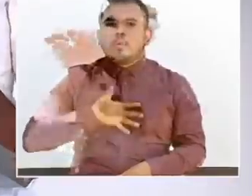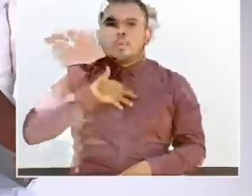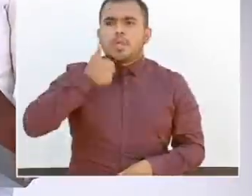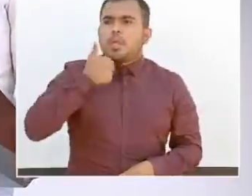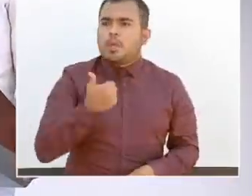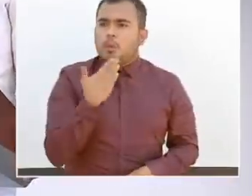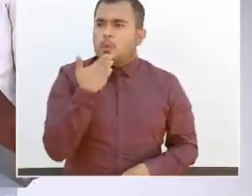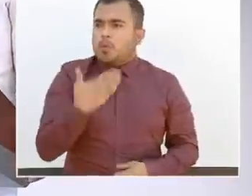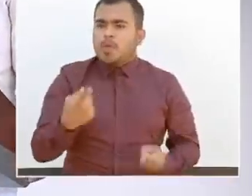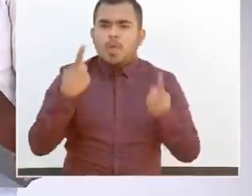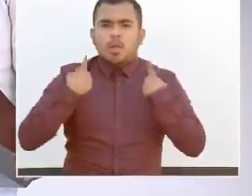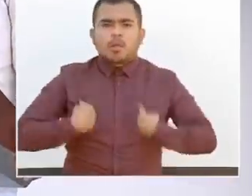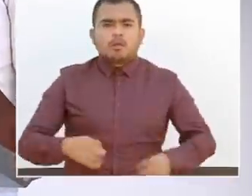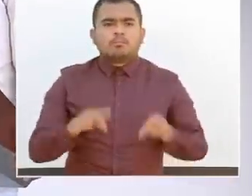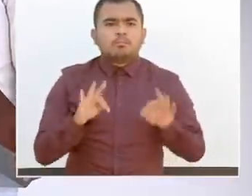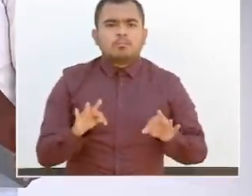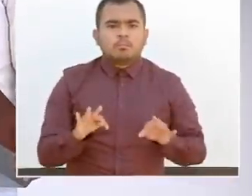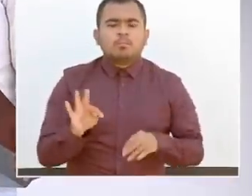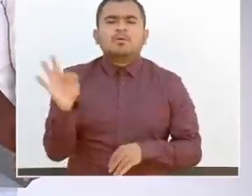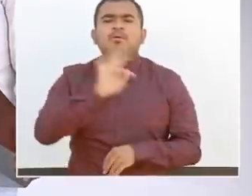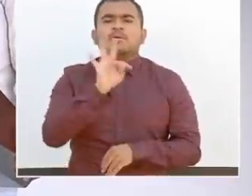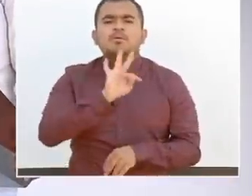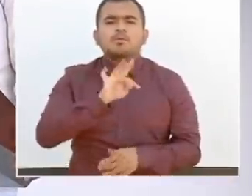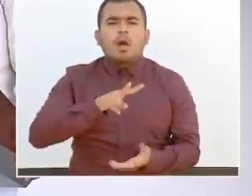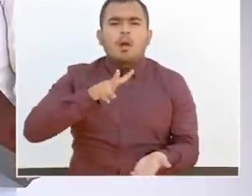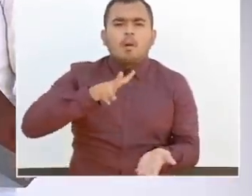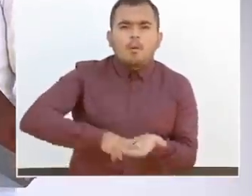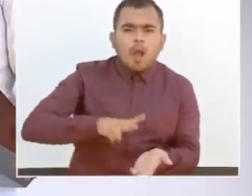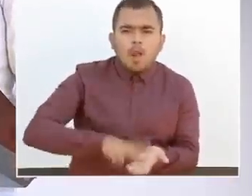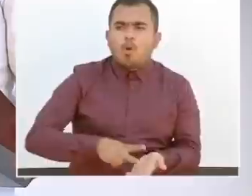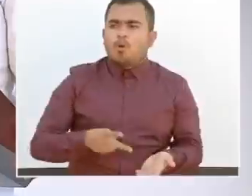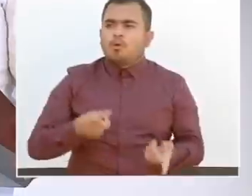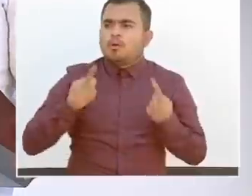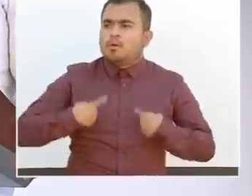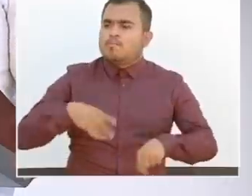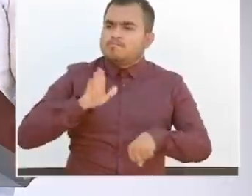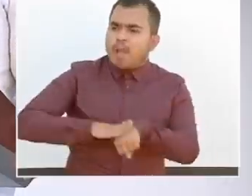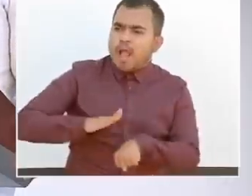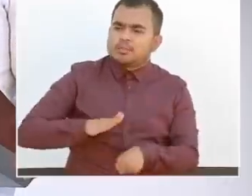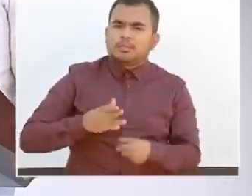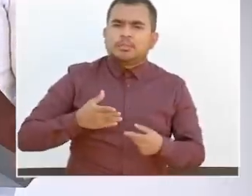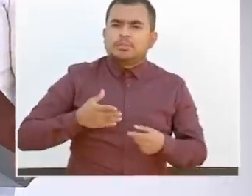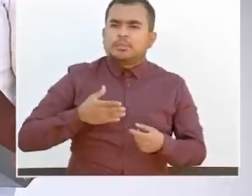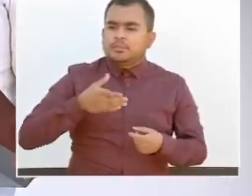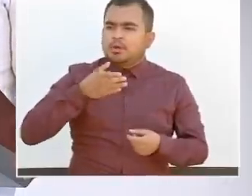si se fortalecen los valores culturales, morales, espirituales,